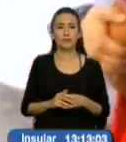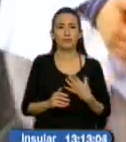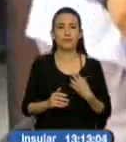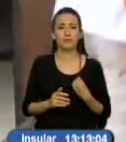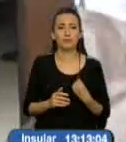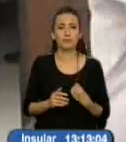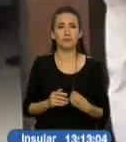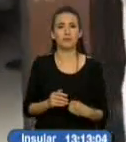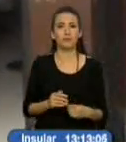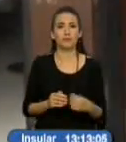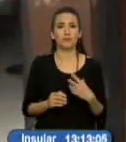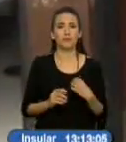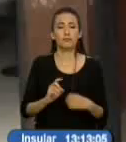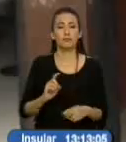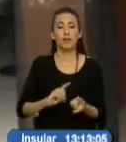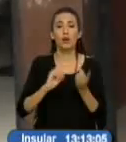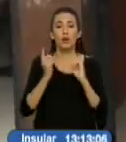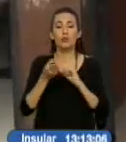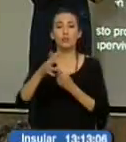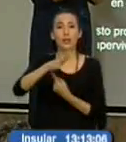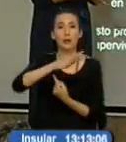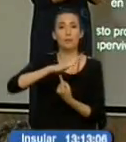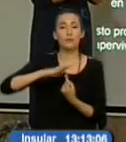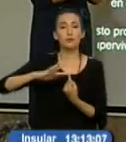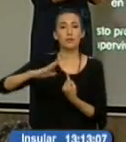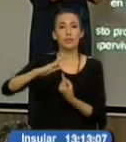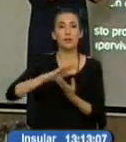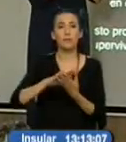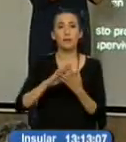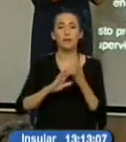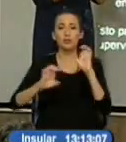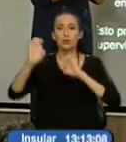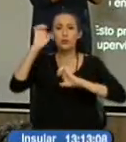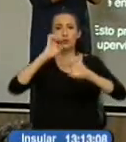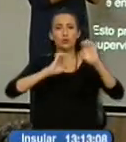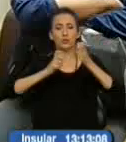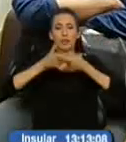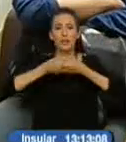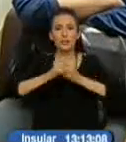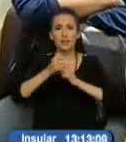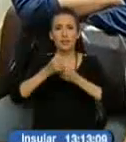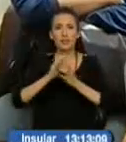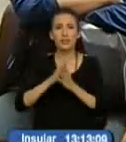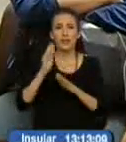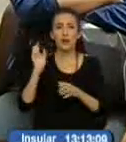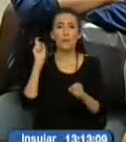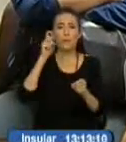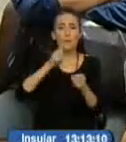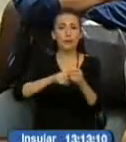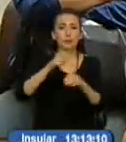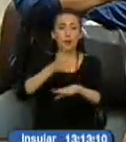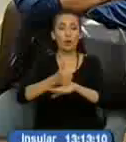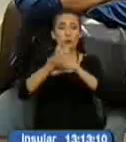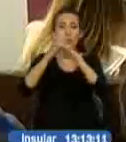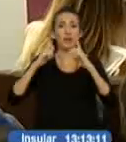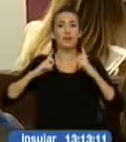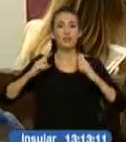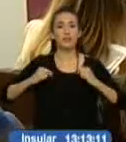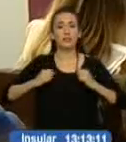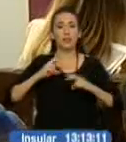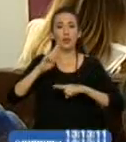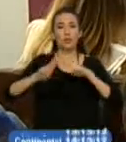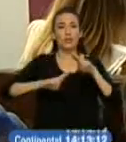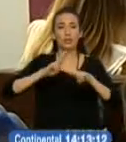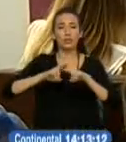Los cambios climáticos y enfermedades vectoriales fueron evaluados en este taller donde participaron autoridades de salud nacionales,